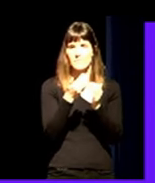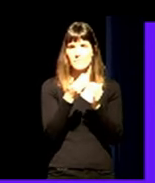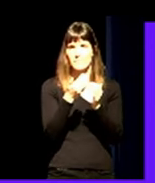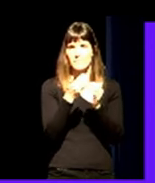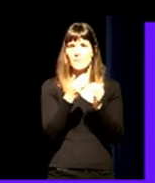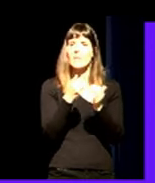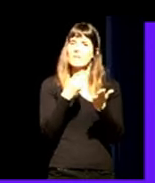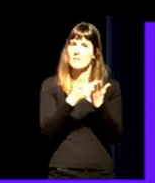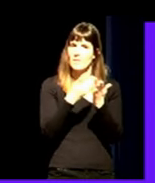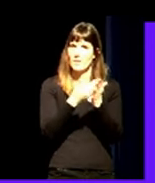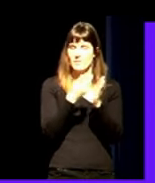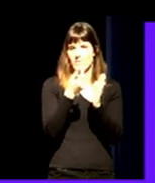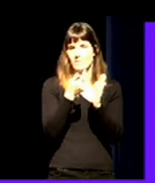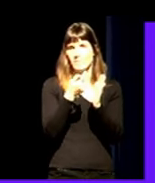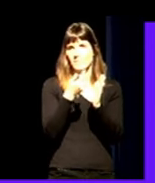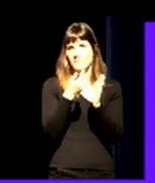una certificación